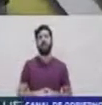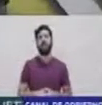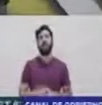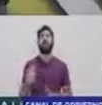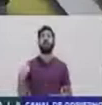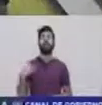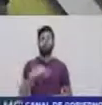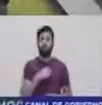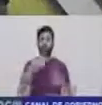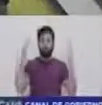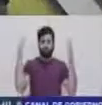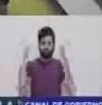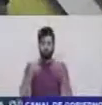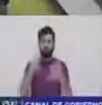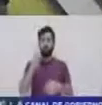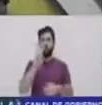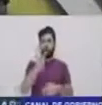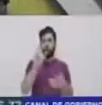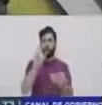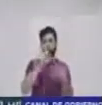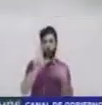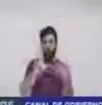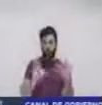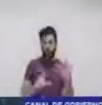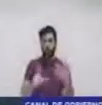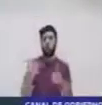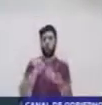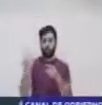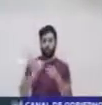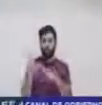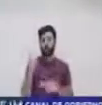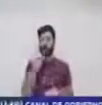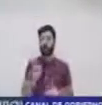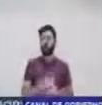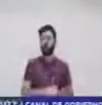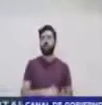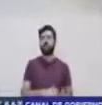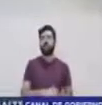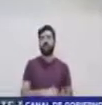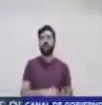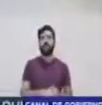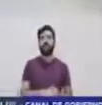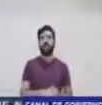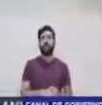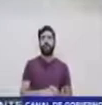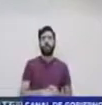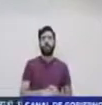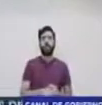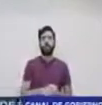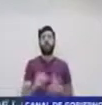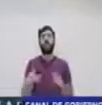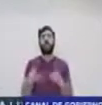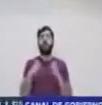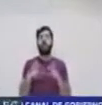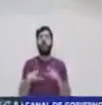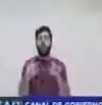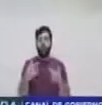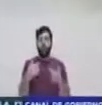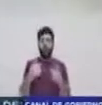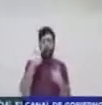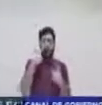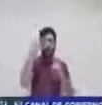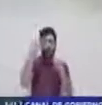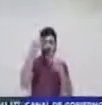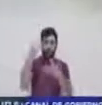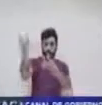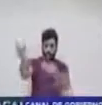básicamente nos vamos a enfocar en dos ámbitos principales, ¿verdad? Que es la ética en cuanto a la documentación